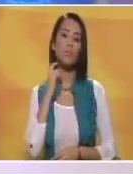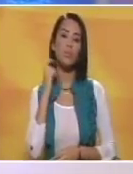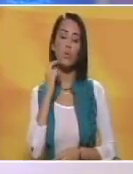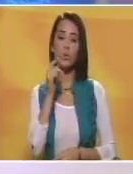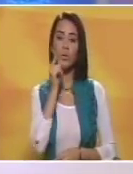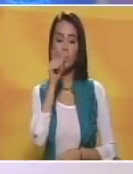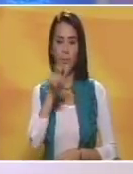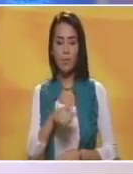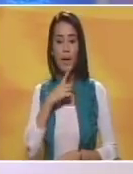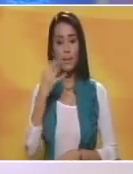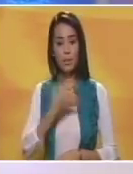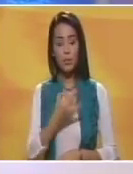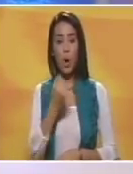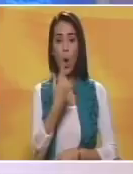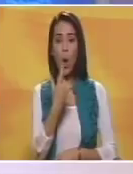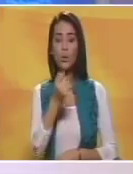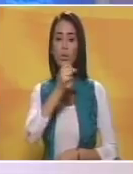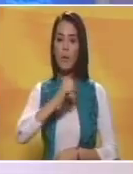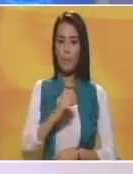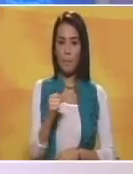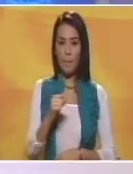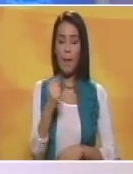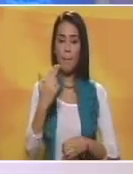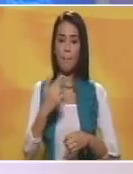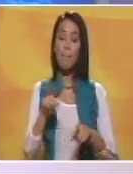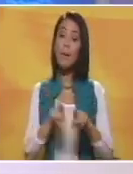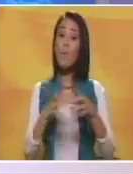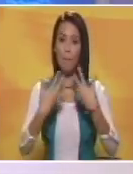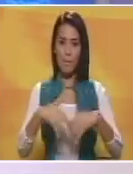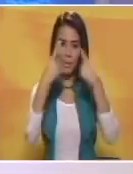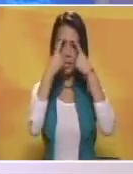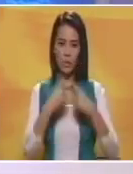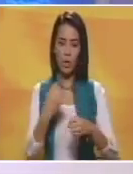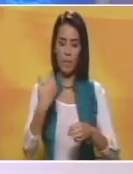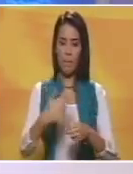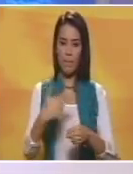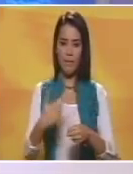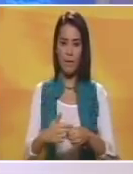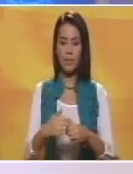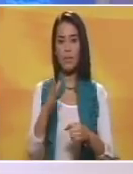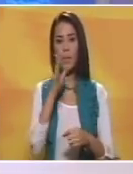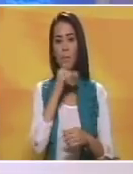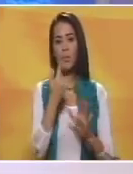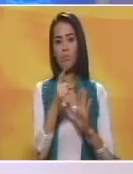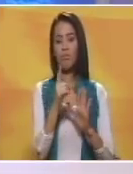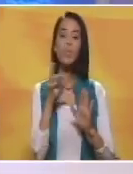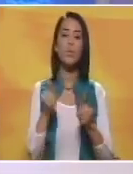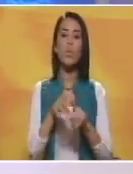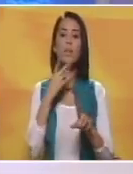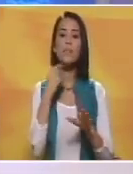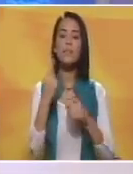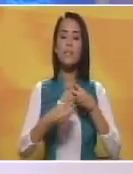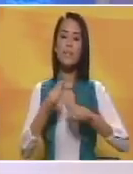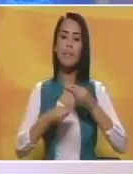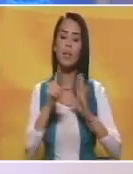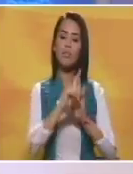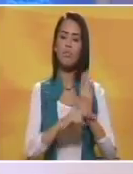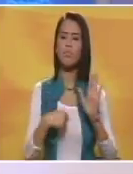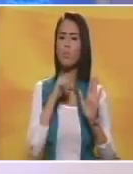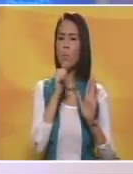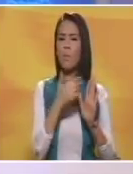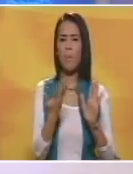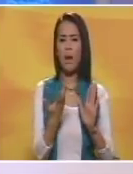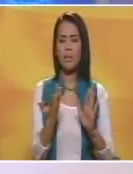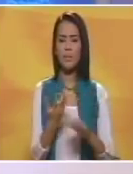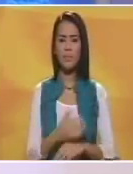informó que 11 funcionarios de PDVSA fueron detenidos presuntamente por cometer graves irregularidades que afectaron a empresas mixtas de la faja